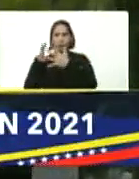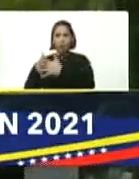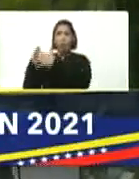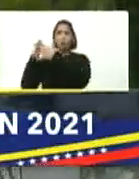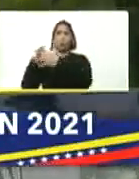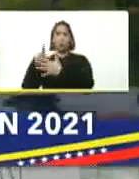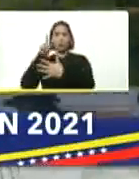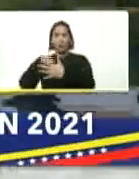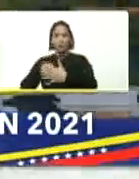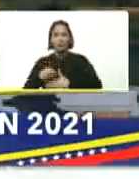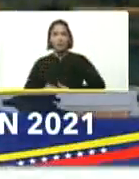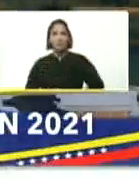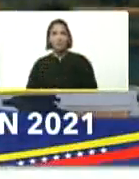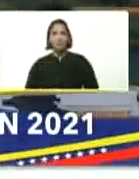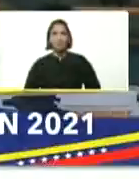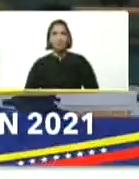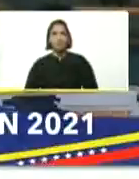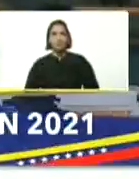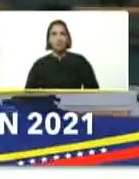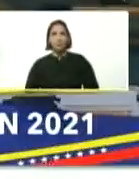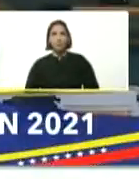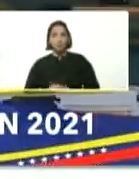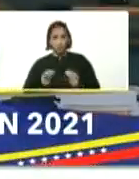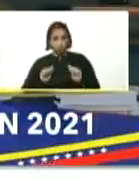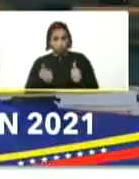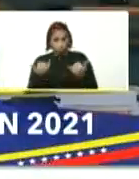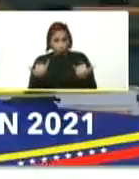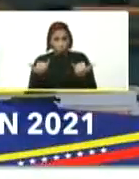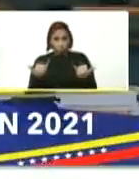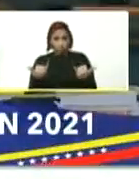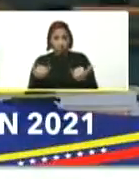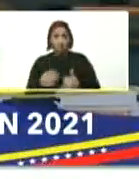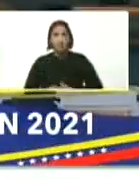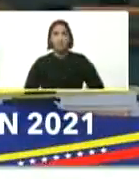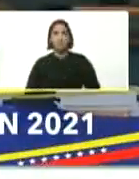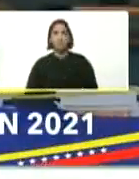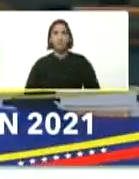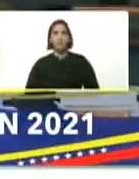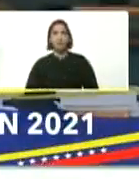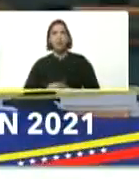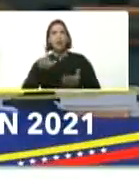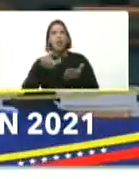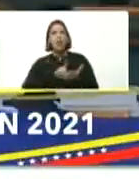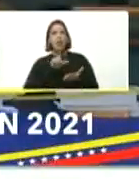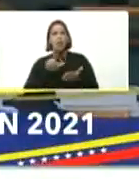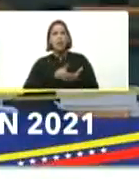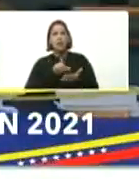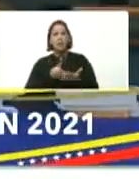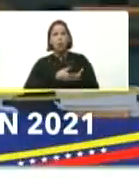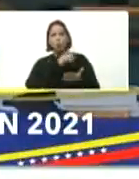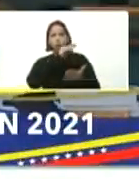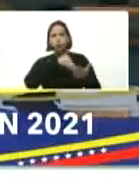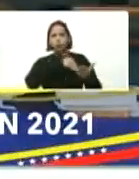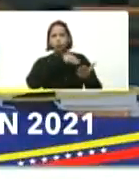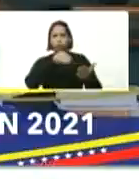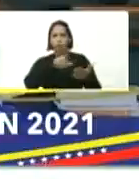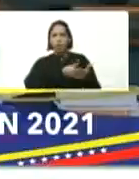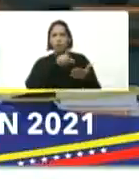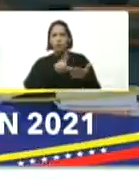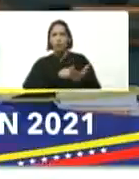vamos a bautizar, vamos a proceder a bautizar ahora más tarde, un libro que es recopilación